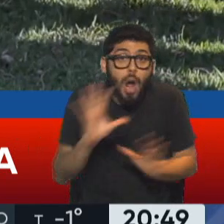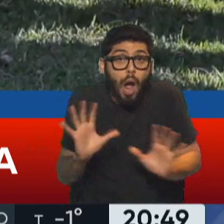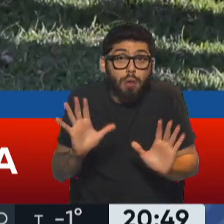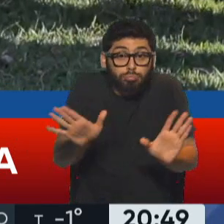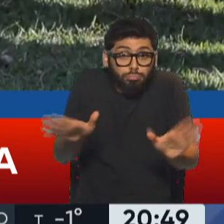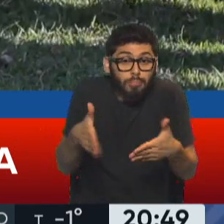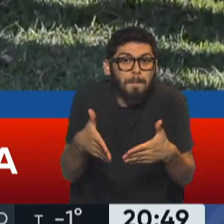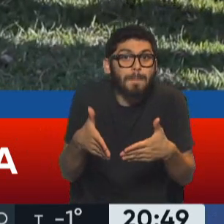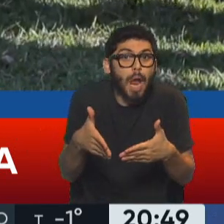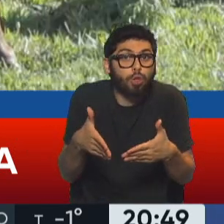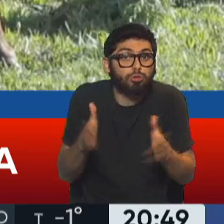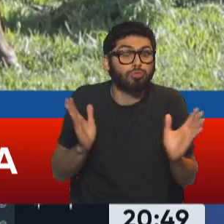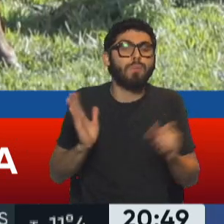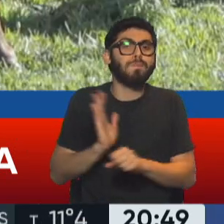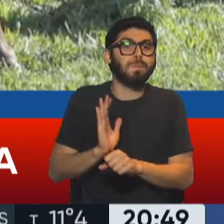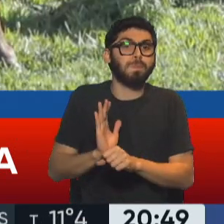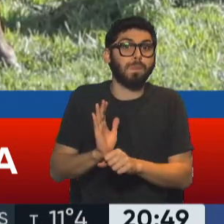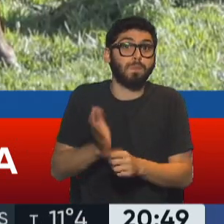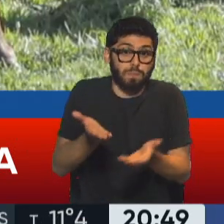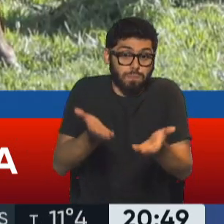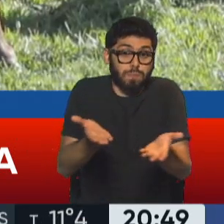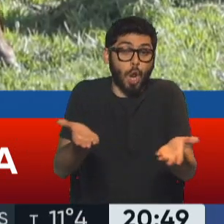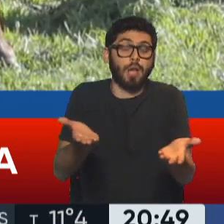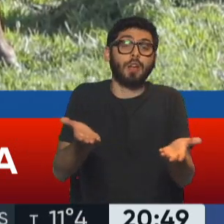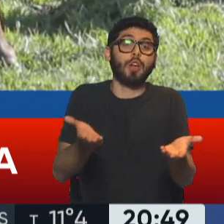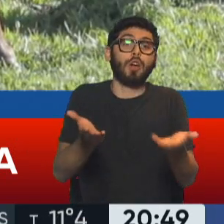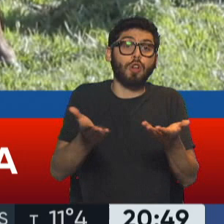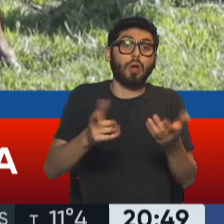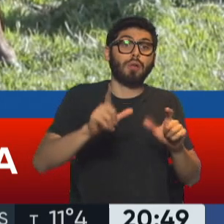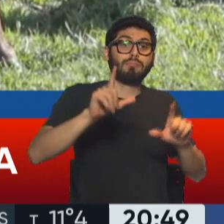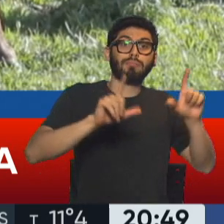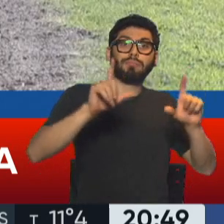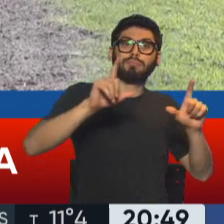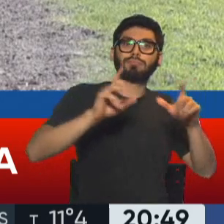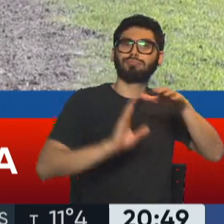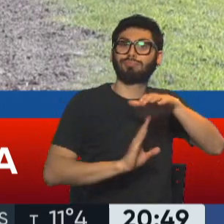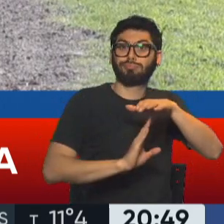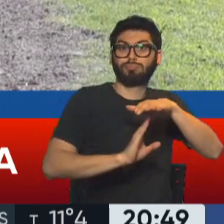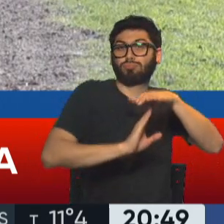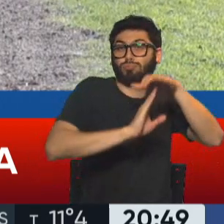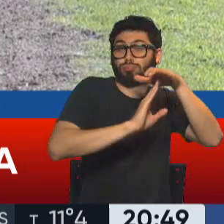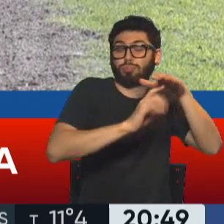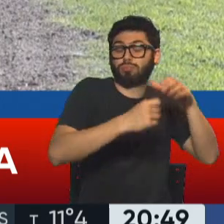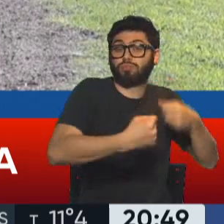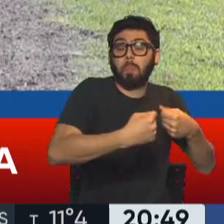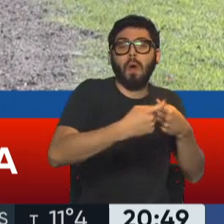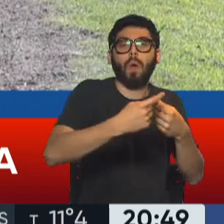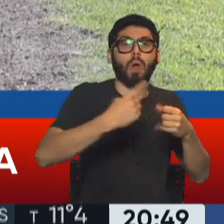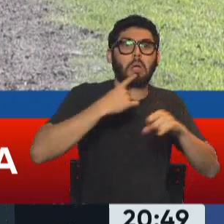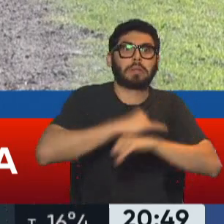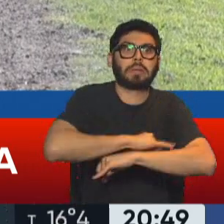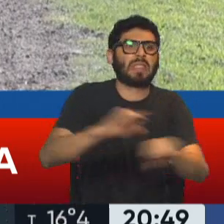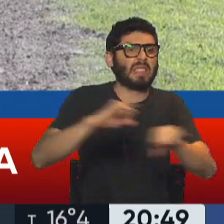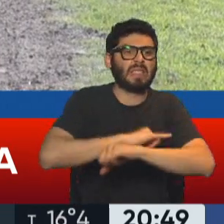fue parte de lo que los medios hegemónicos trataron de encrespar